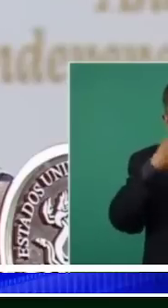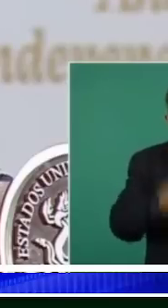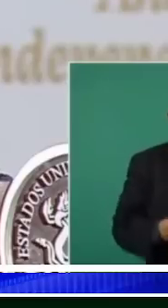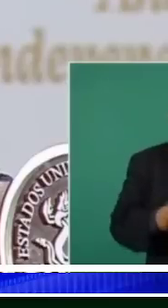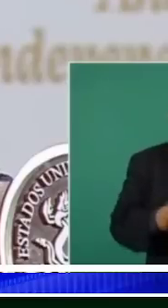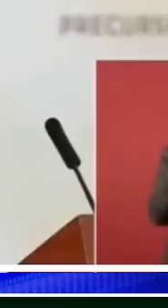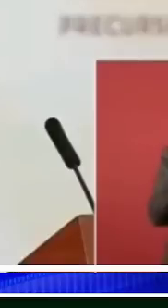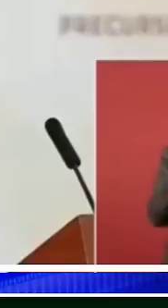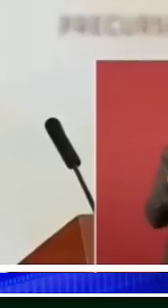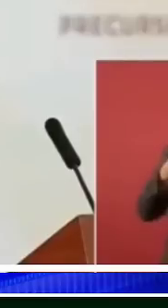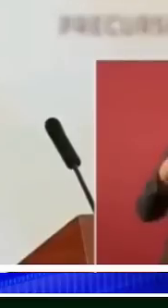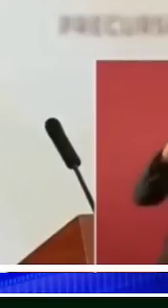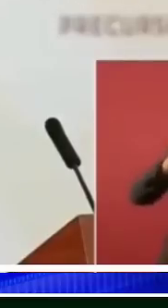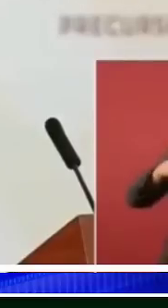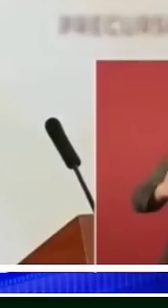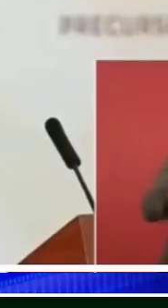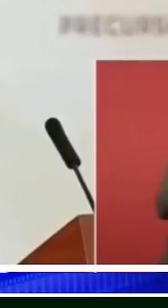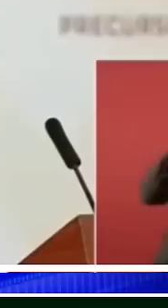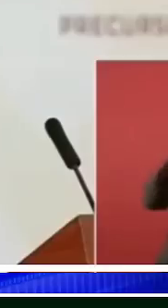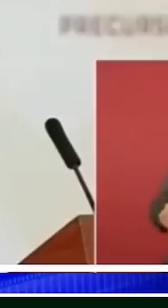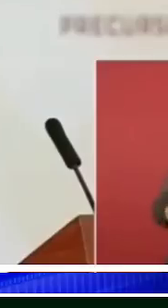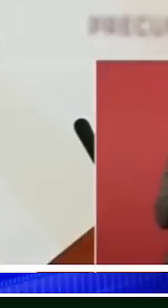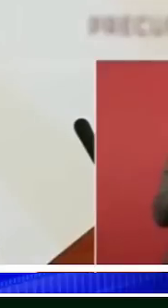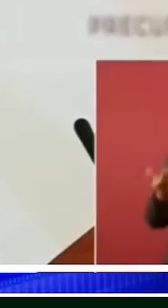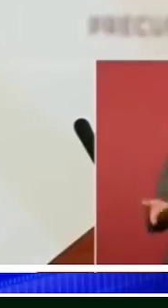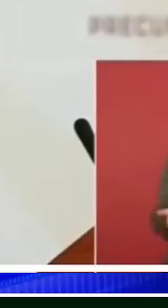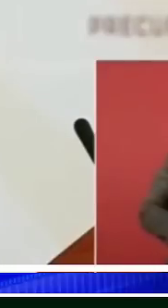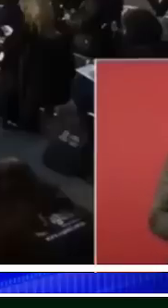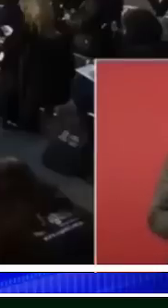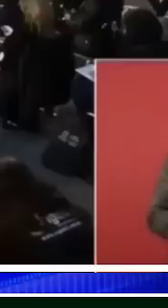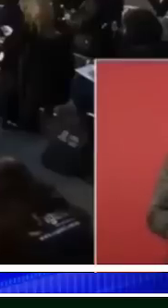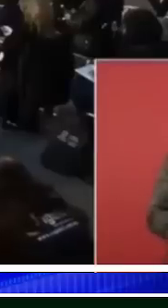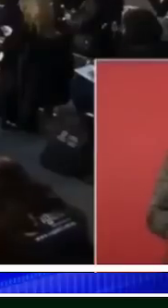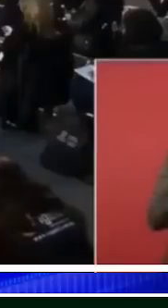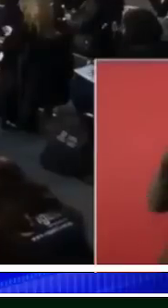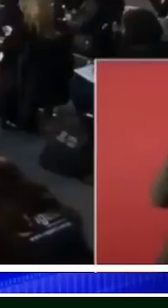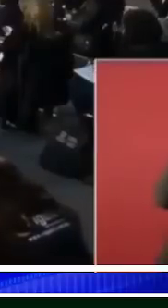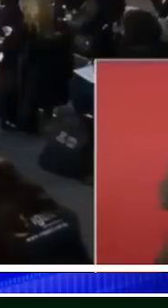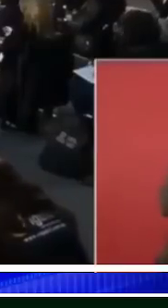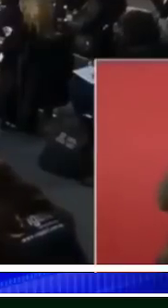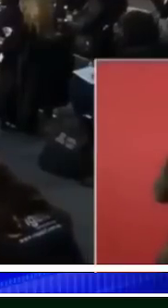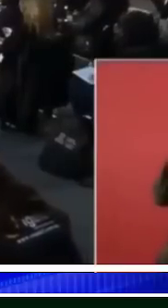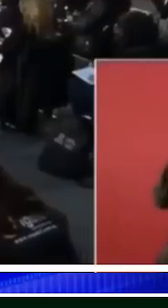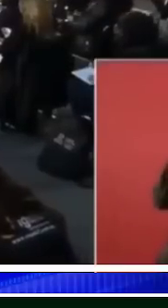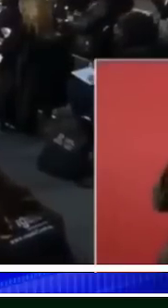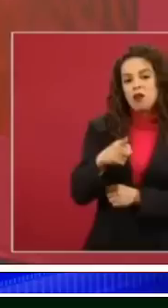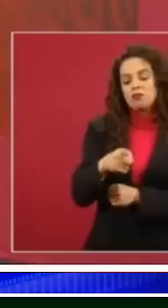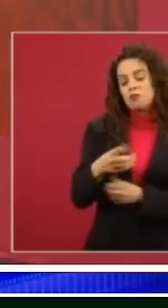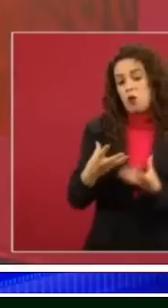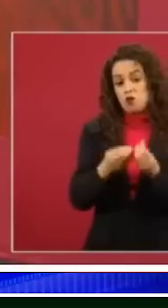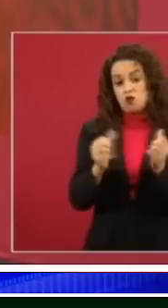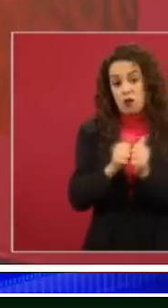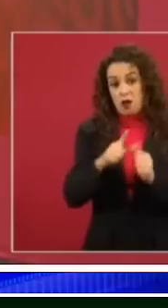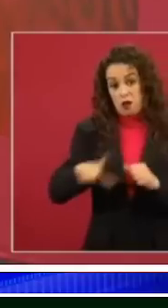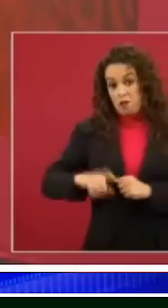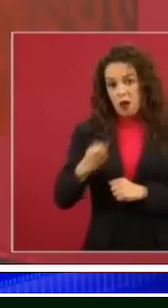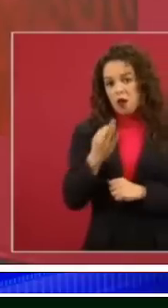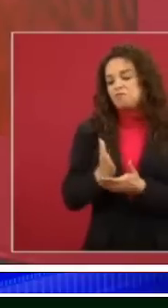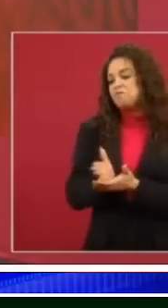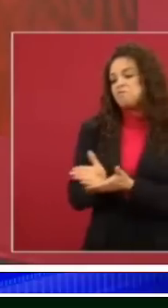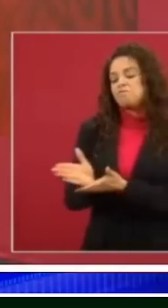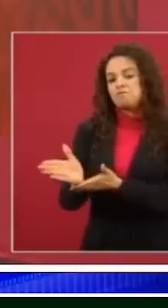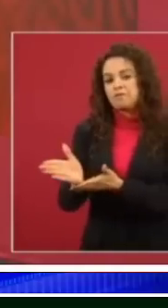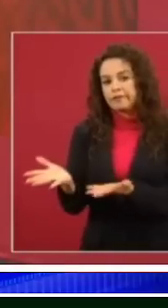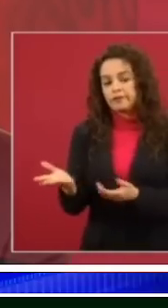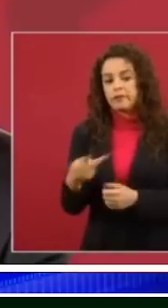para que se vayan deteniendo cuando ellos se dan cuenta que ya son encontrados identificados por la marina empiezan a tratar de hacer acciones de